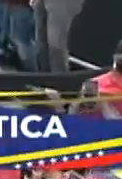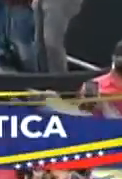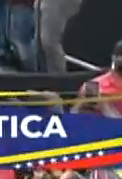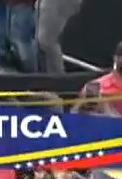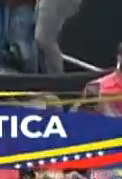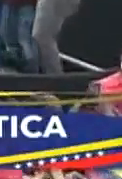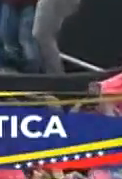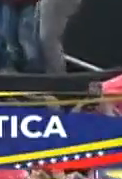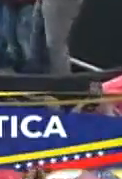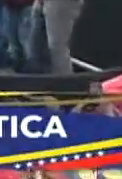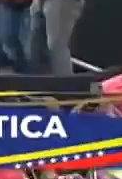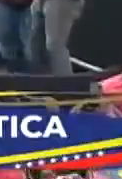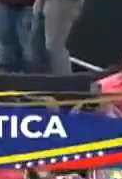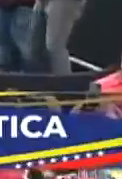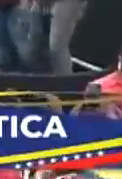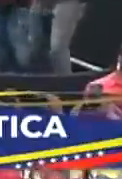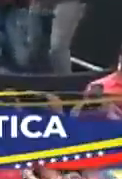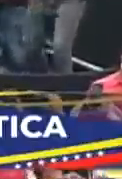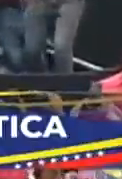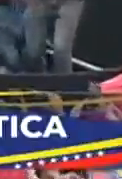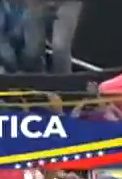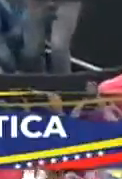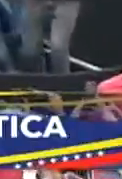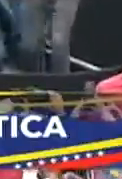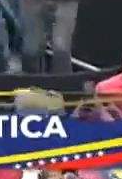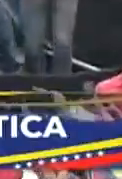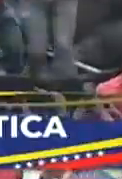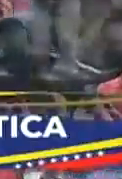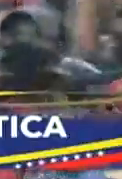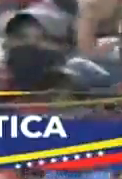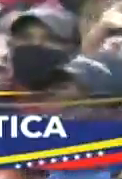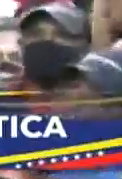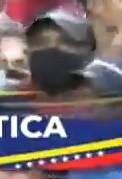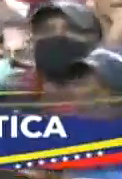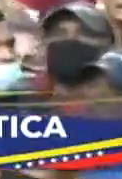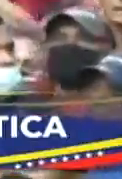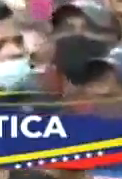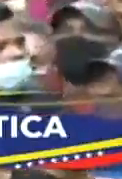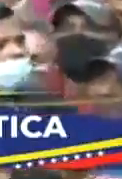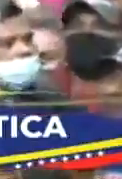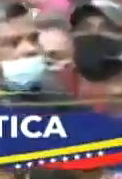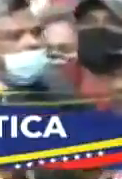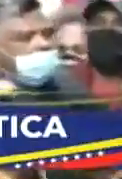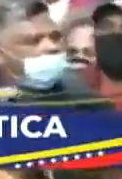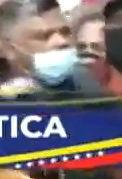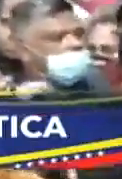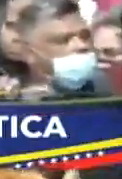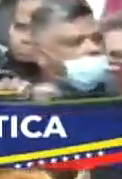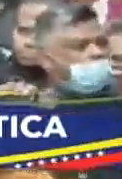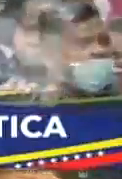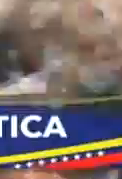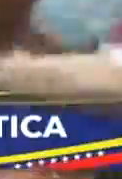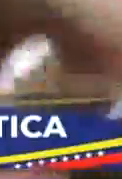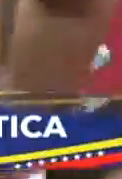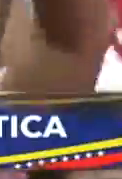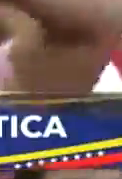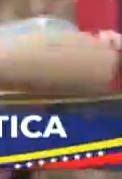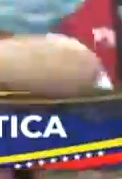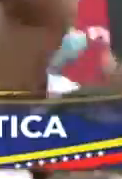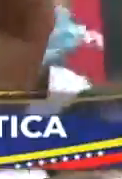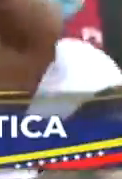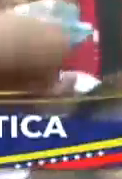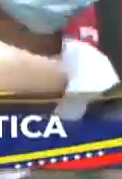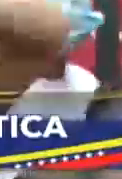Maduro, en lo que ha sido esta gran movilización del Día de la Juventud. Juventud que se